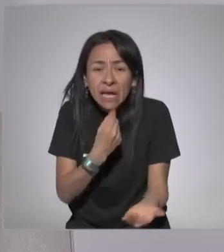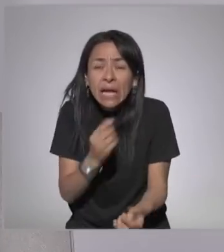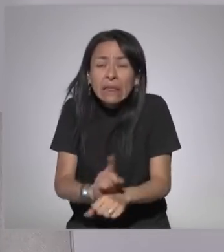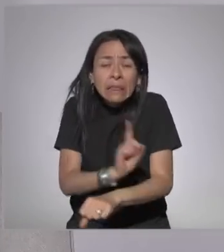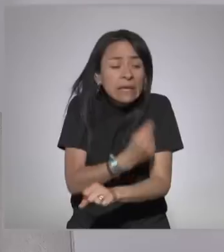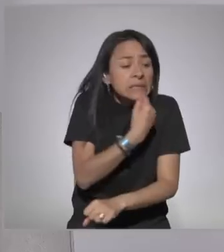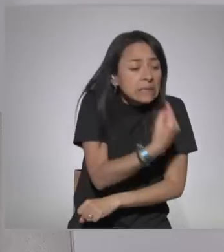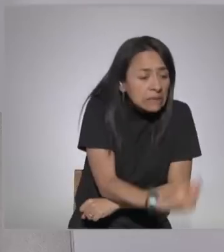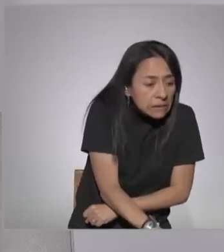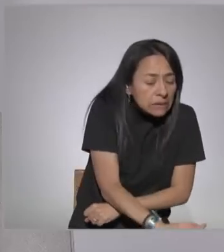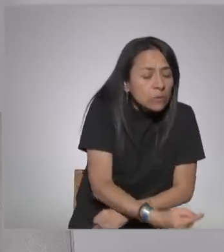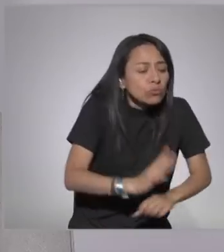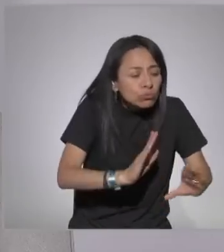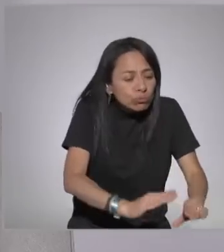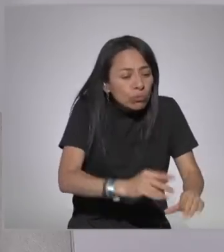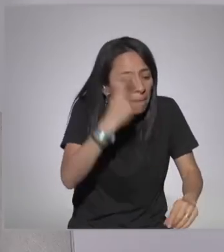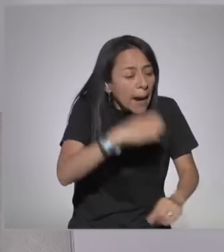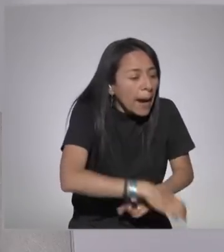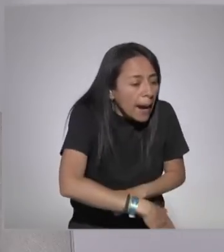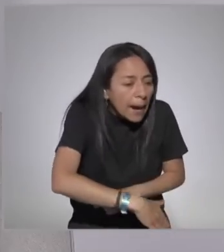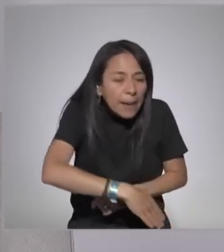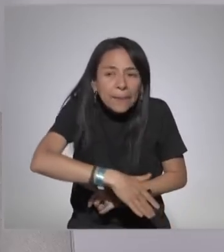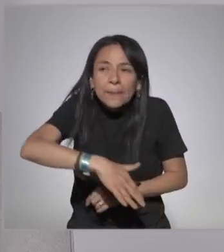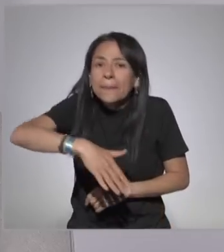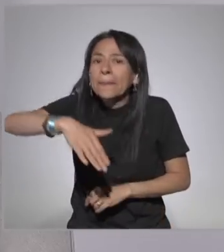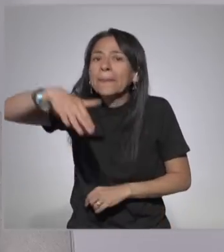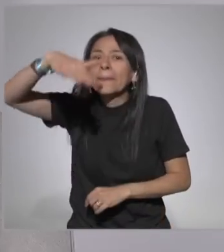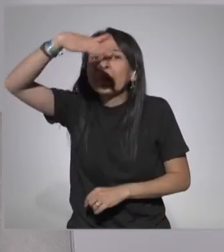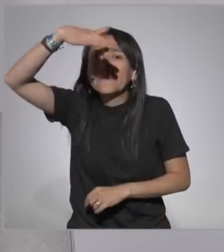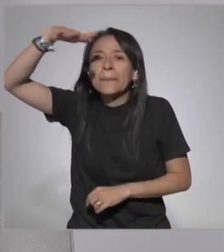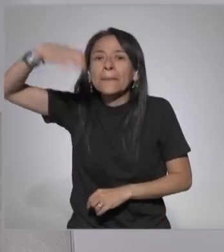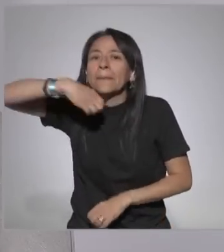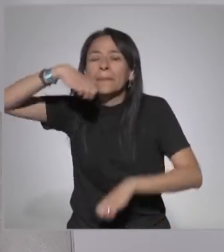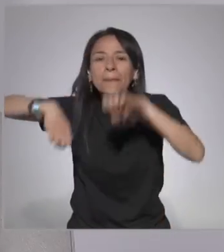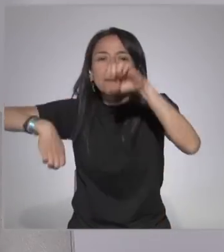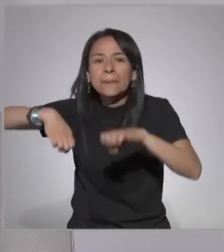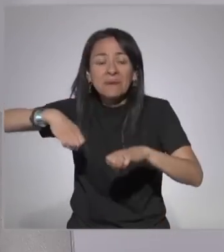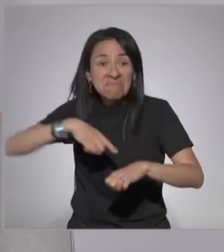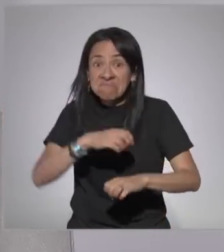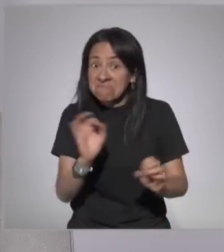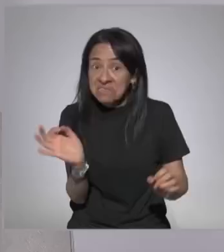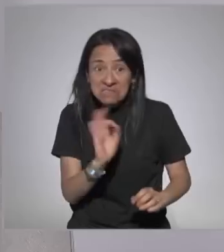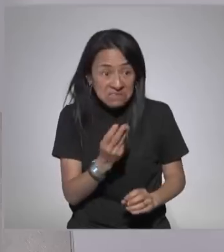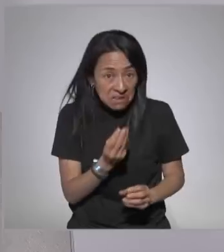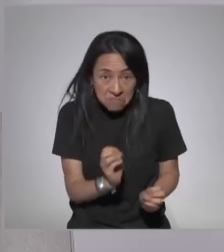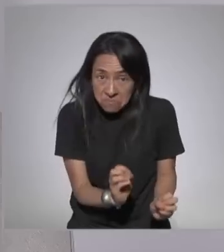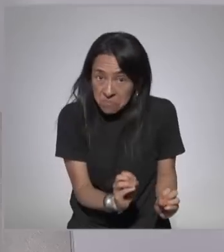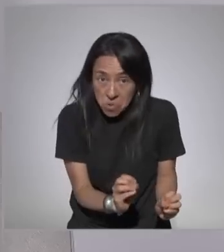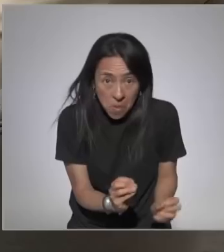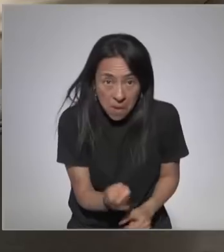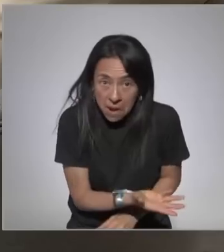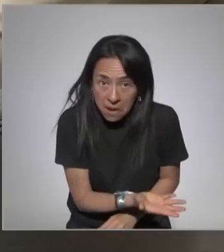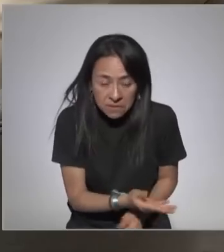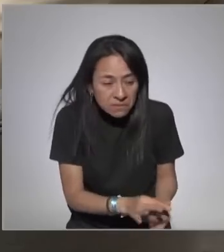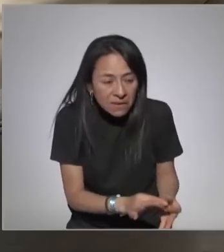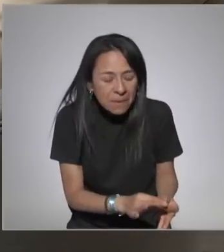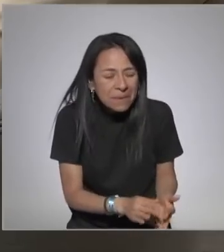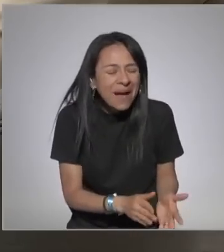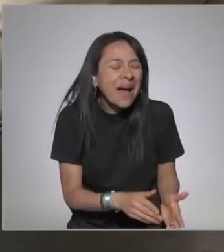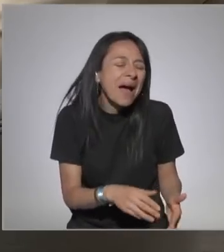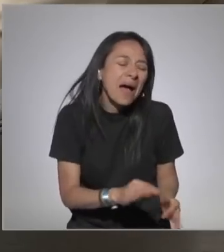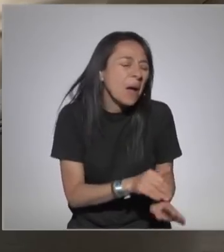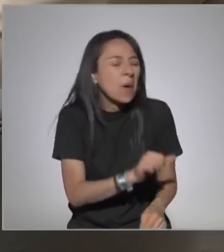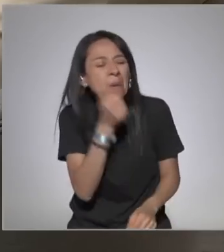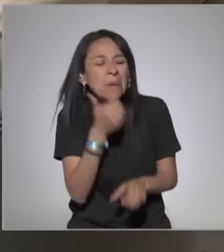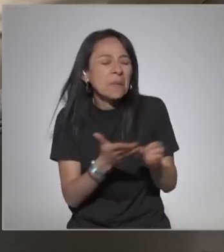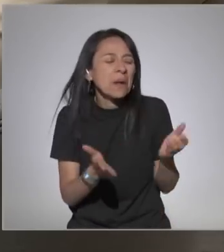¿no? ¿Por qué? Porque cuando no hacemos eso, lo que estamos haciendo es como parchar, ¿no? Y sí creo